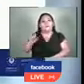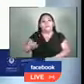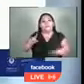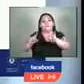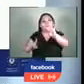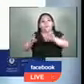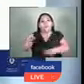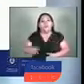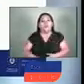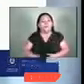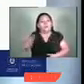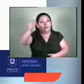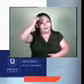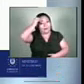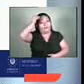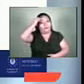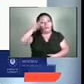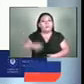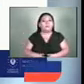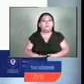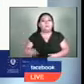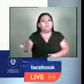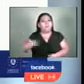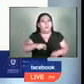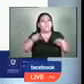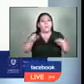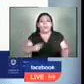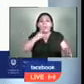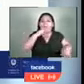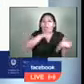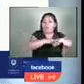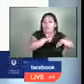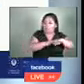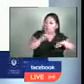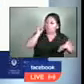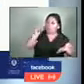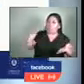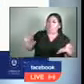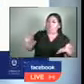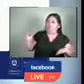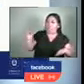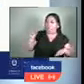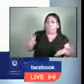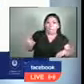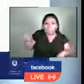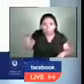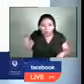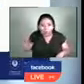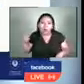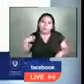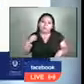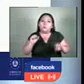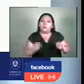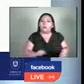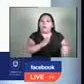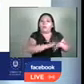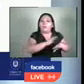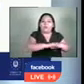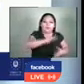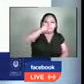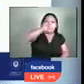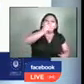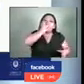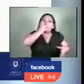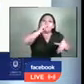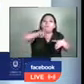$4.61. Recuerde que usted puede hacer las denuncias si encuentra precios sobreestimados el tambo de gas. Sin embargo, estos